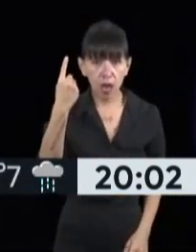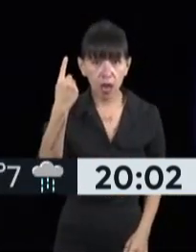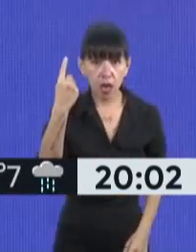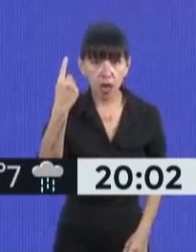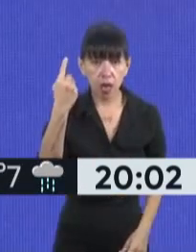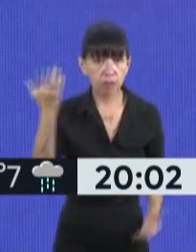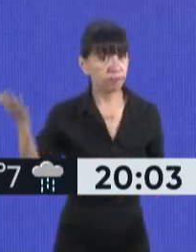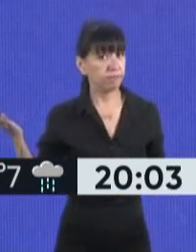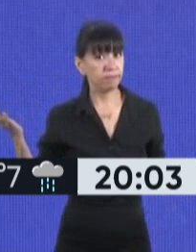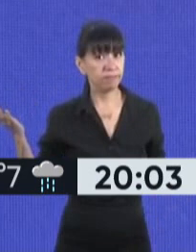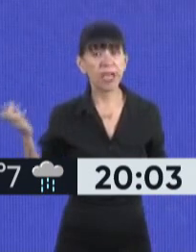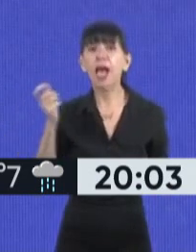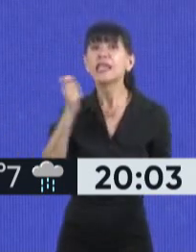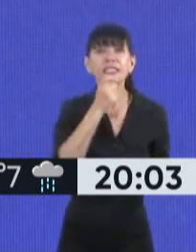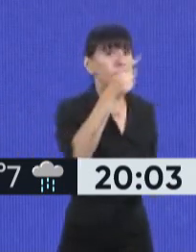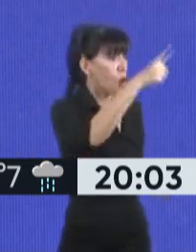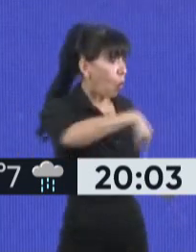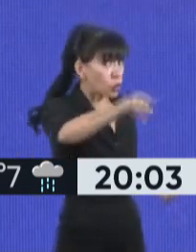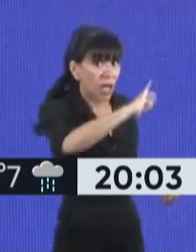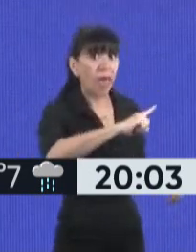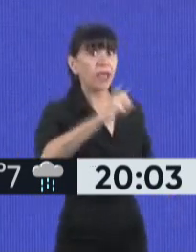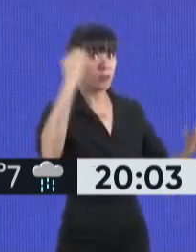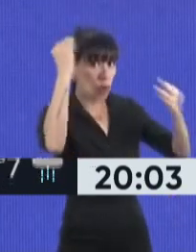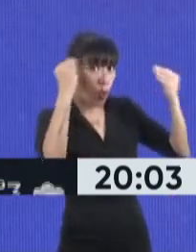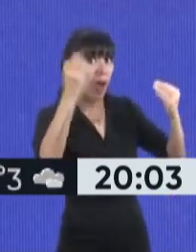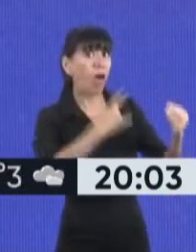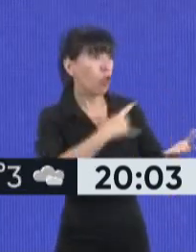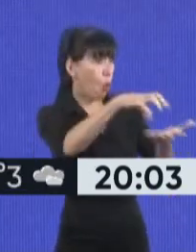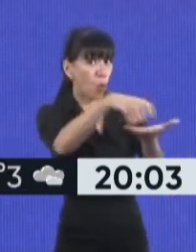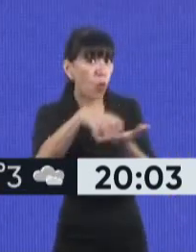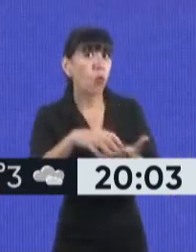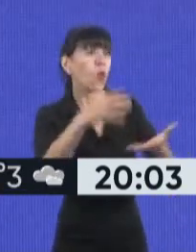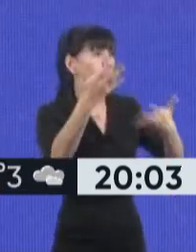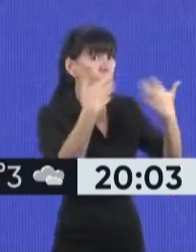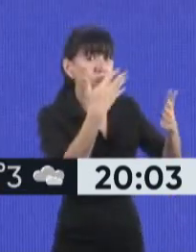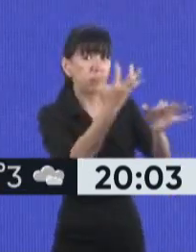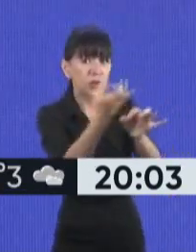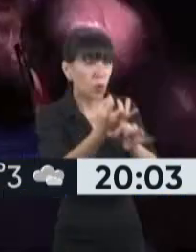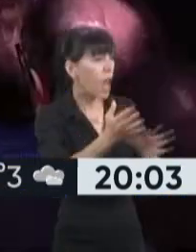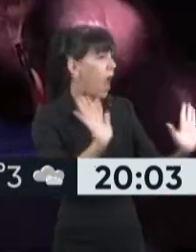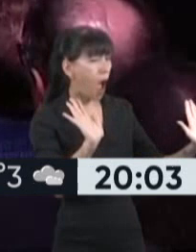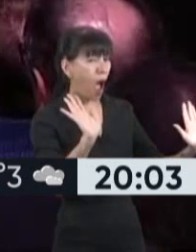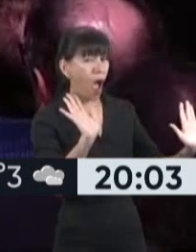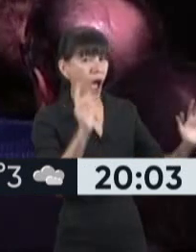Si le preocupan quién construye las escuelas y quién construye universidades, no discuta más. Venga a hablar con nosotros.